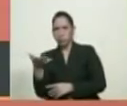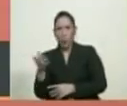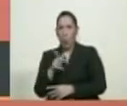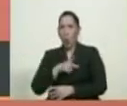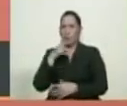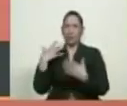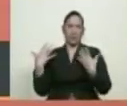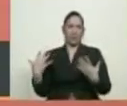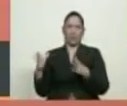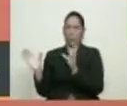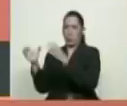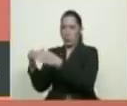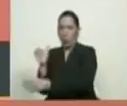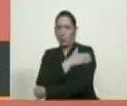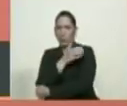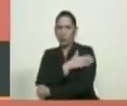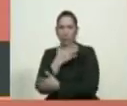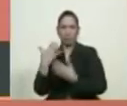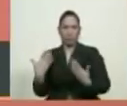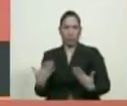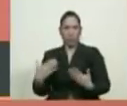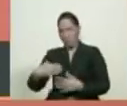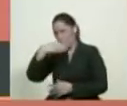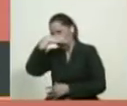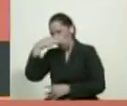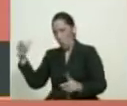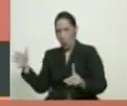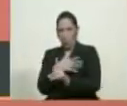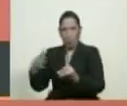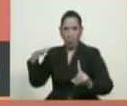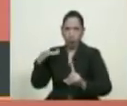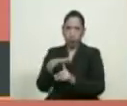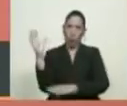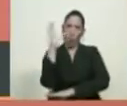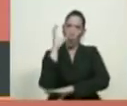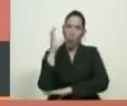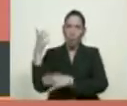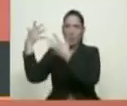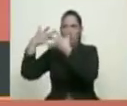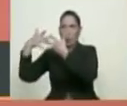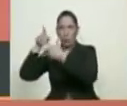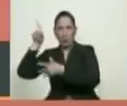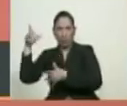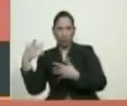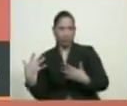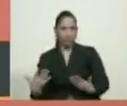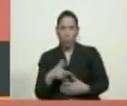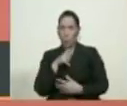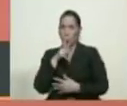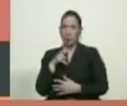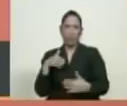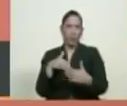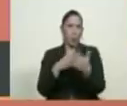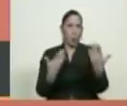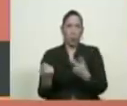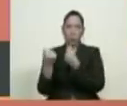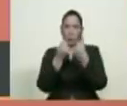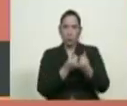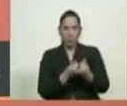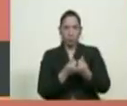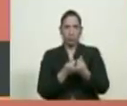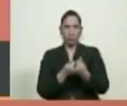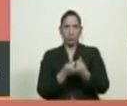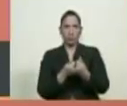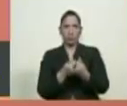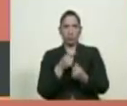de los sectores privados y señores de las mafias criminales en Colombia, en Estados Unidos, con la divisa y con los salarios. Miren